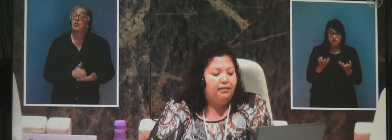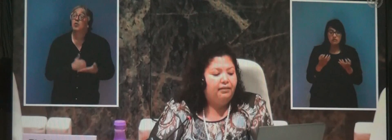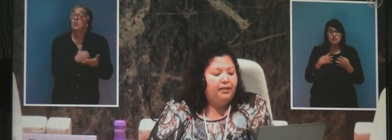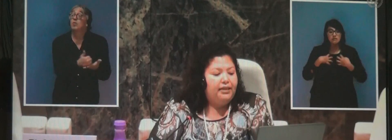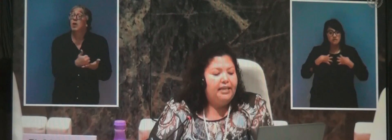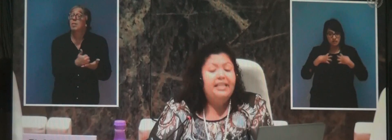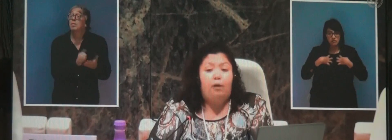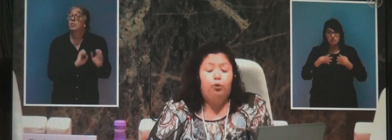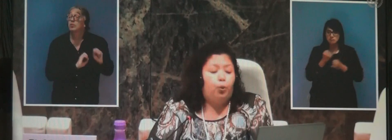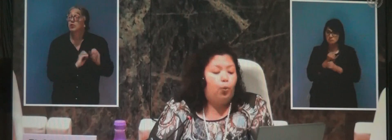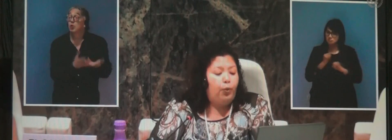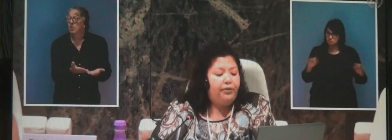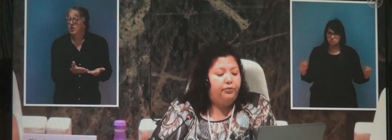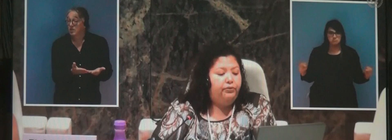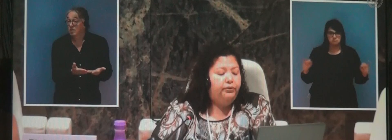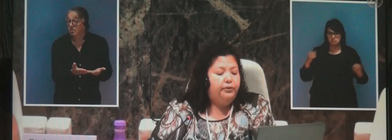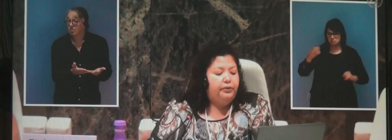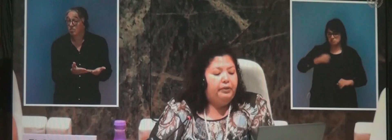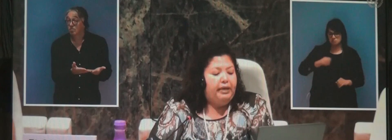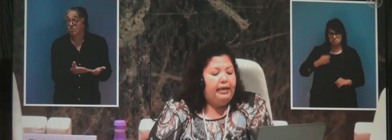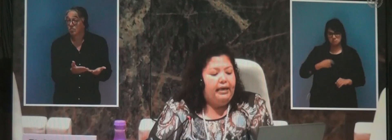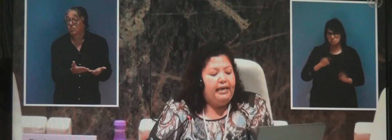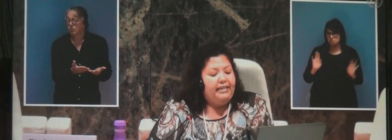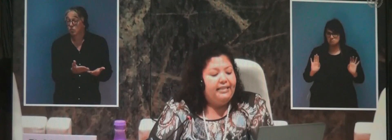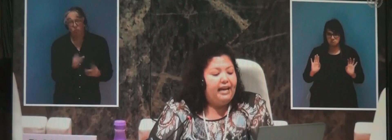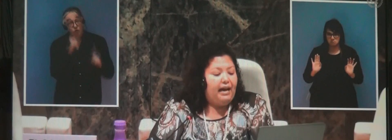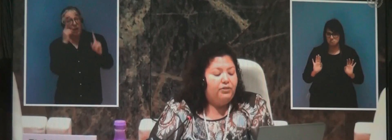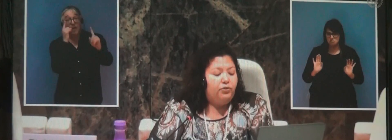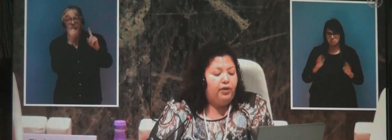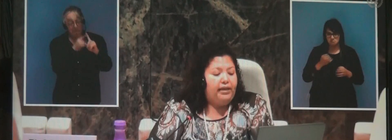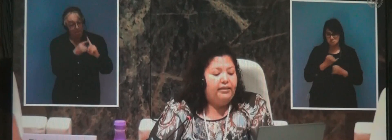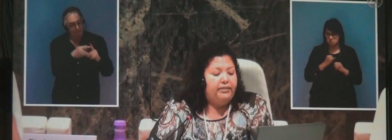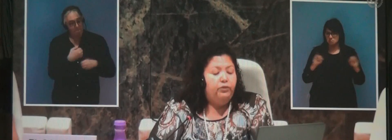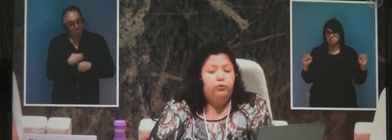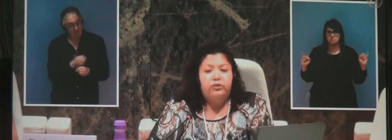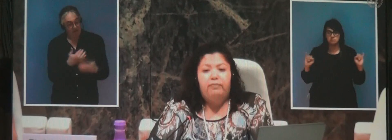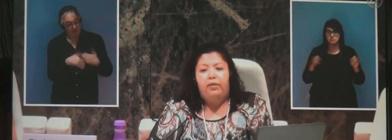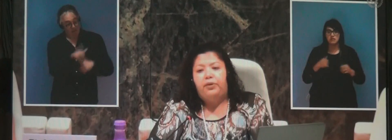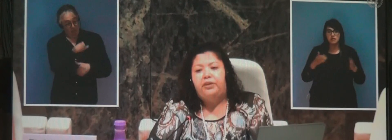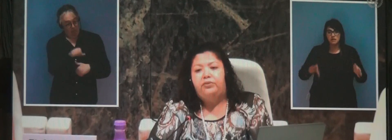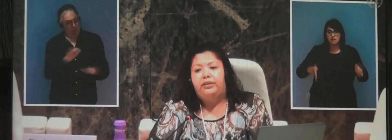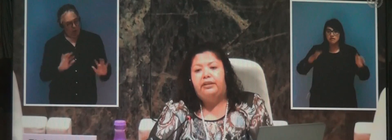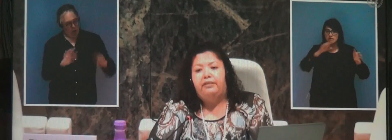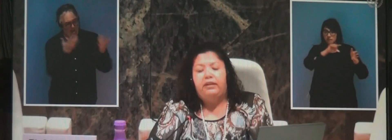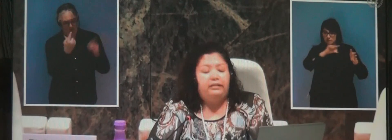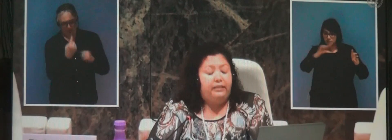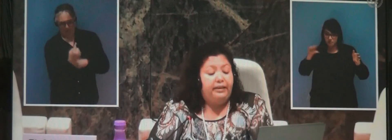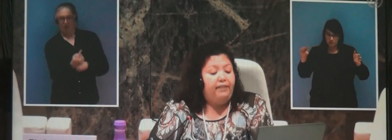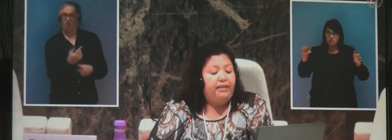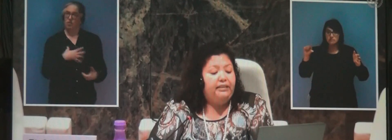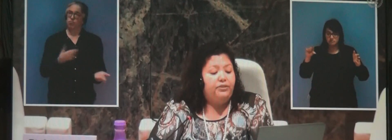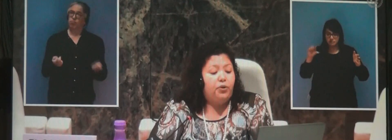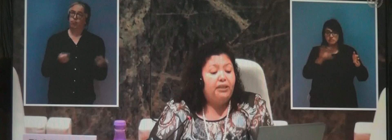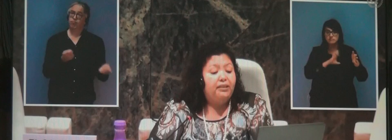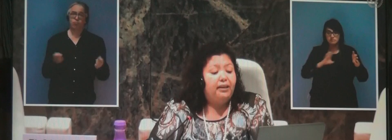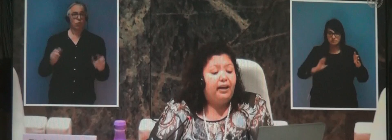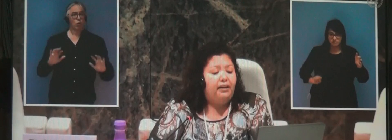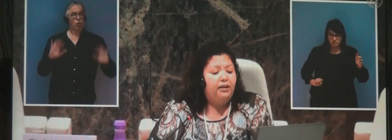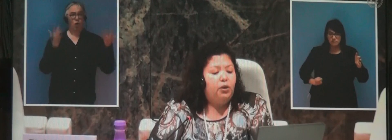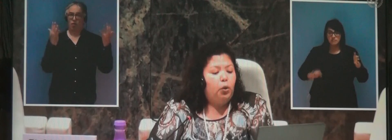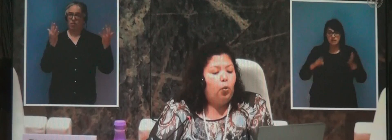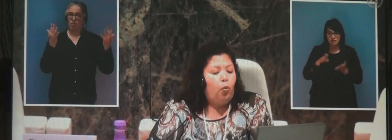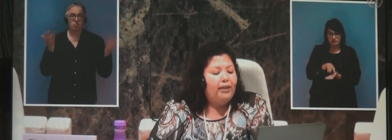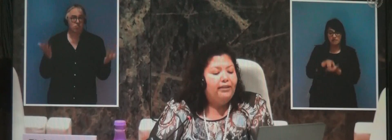independiente y de autocuido. En ese caso, el Instituto Salvadoreño de Rehabilitación